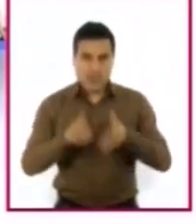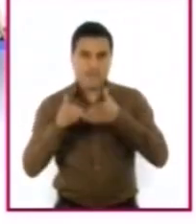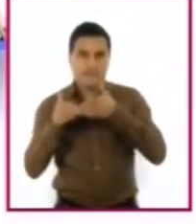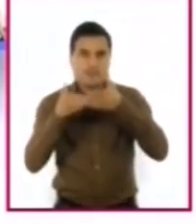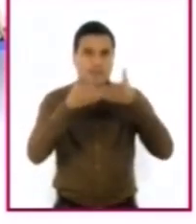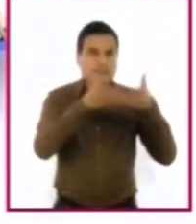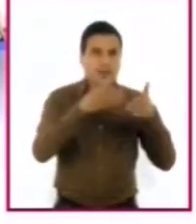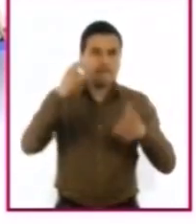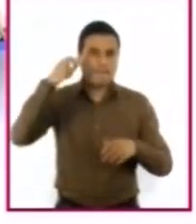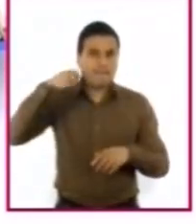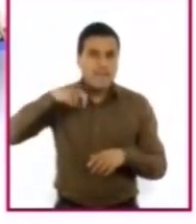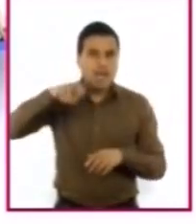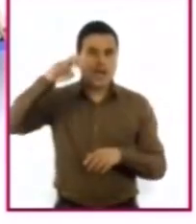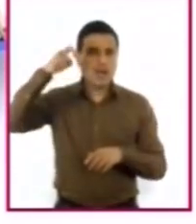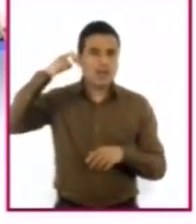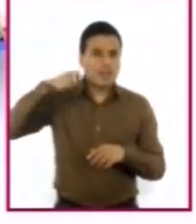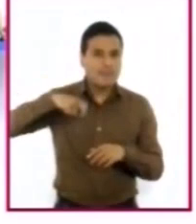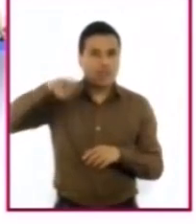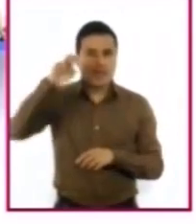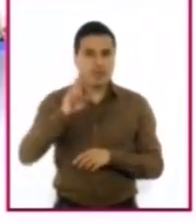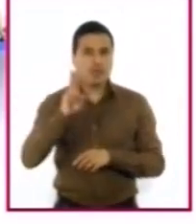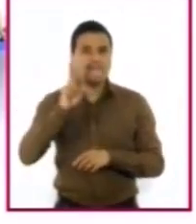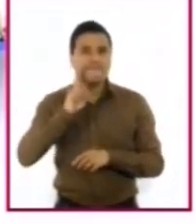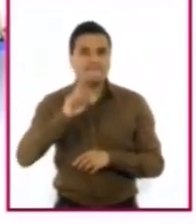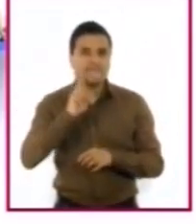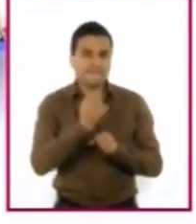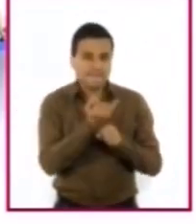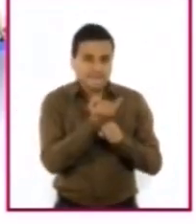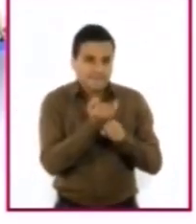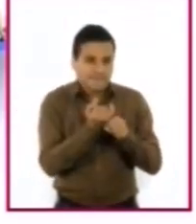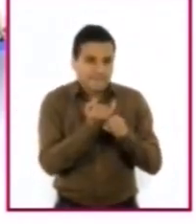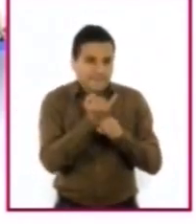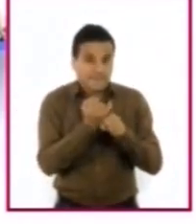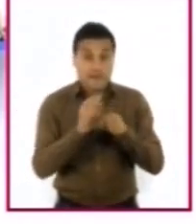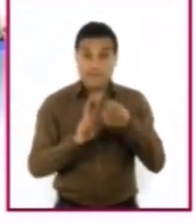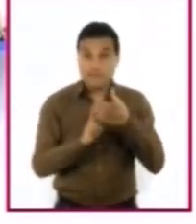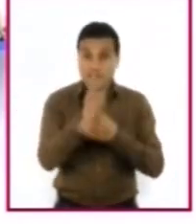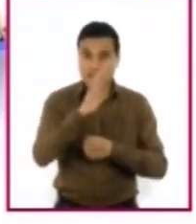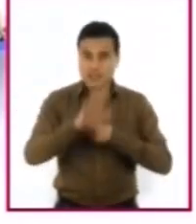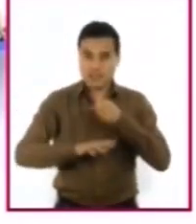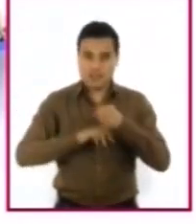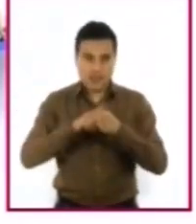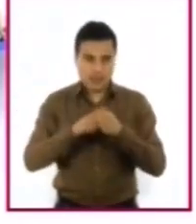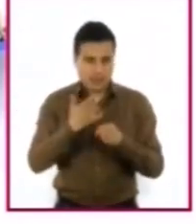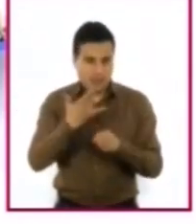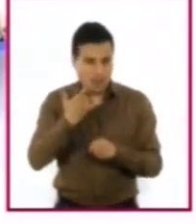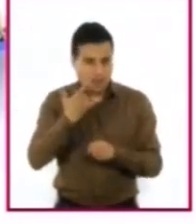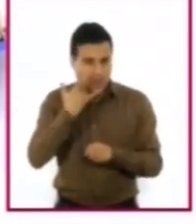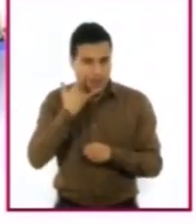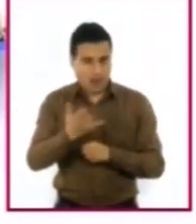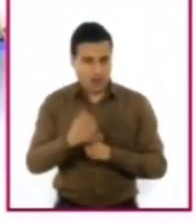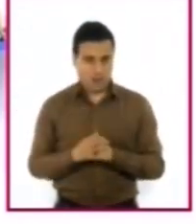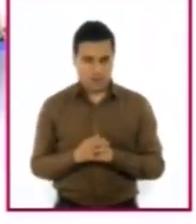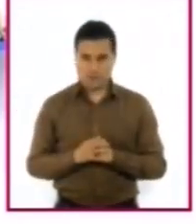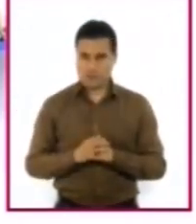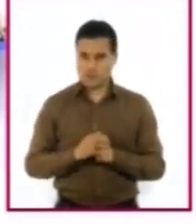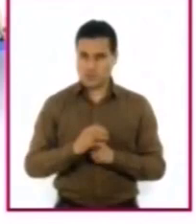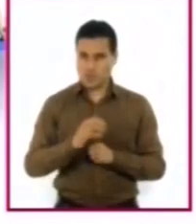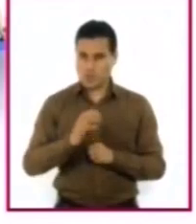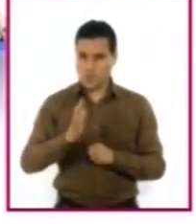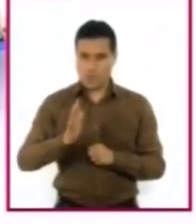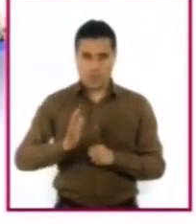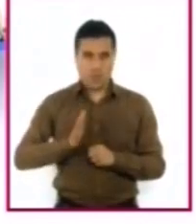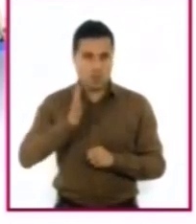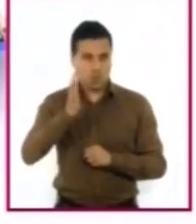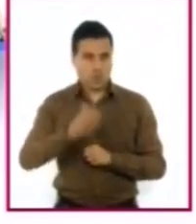tierras desconocidas, en las que encontraron ejemplares de plantas y animales exóticos, considerados así